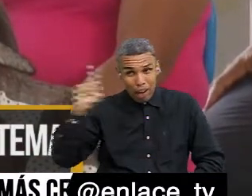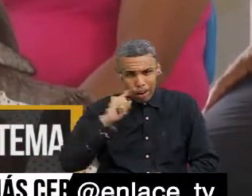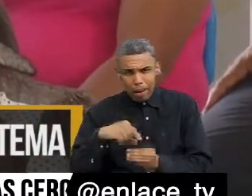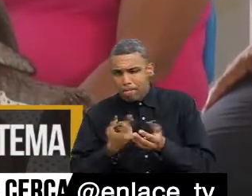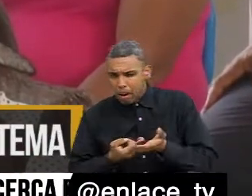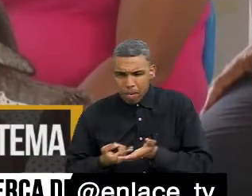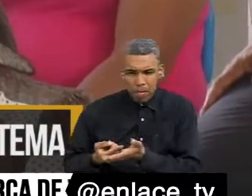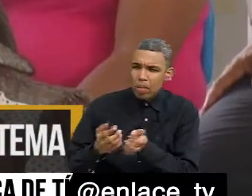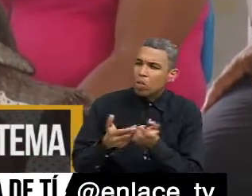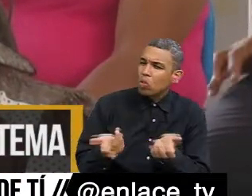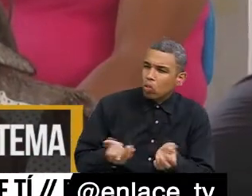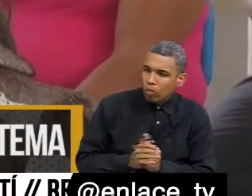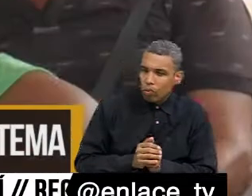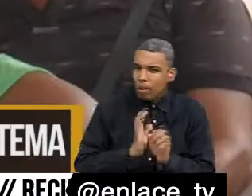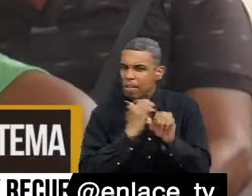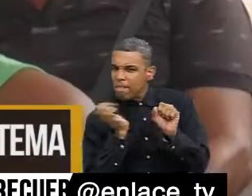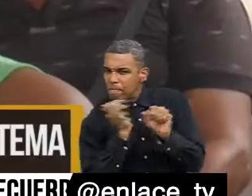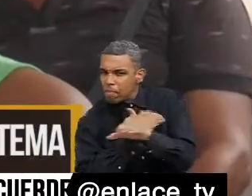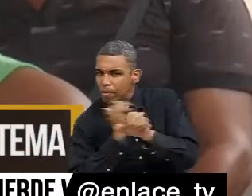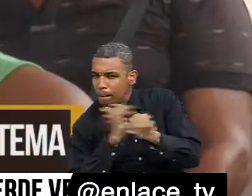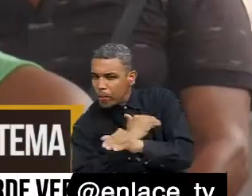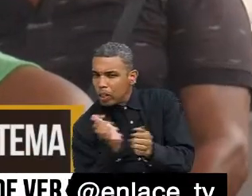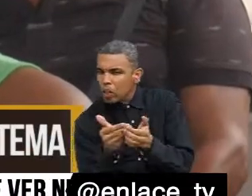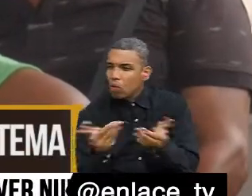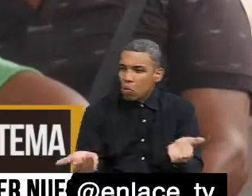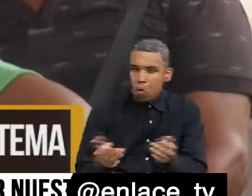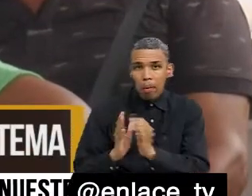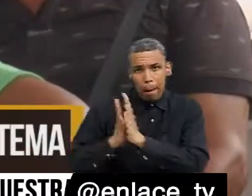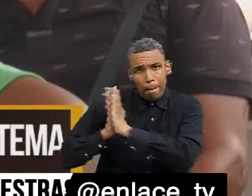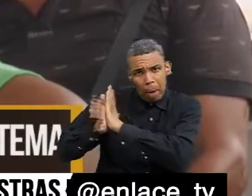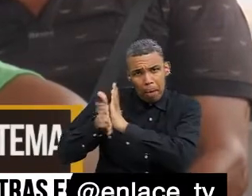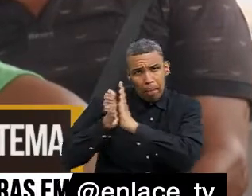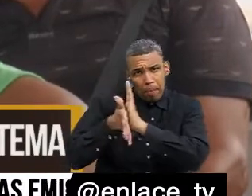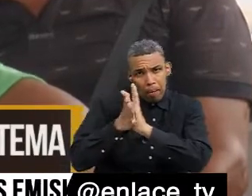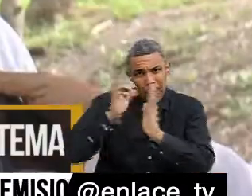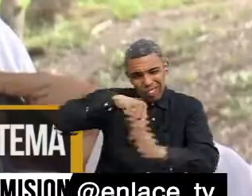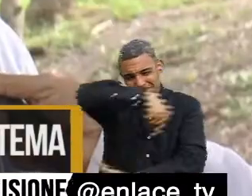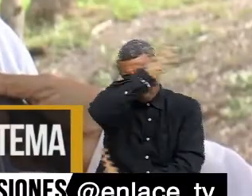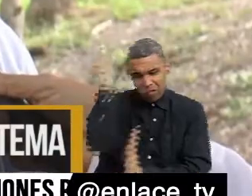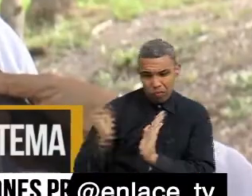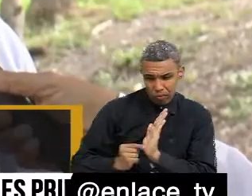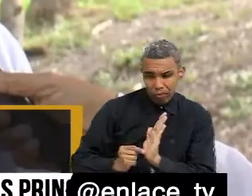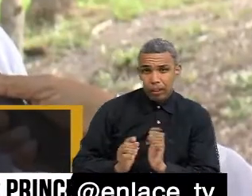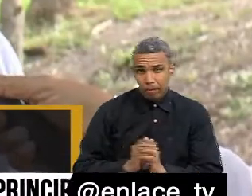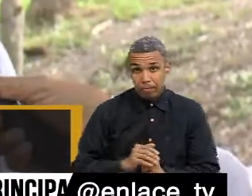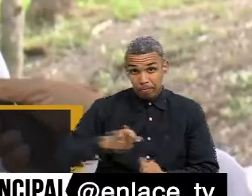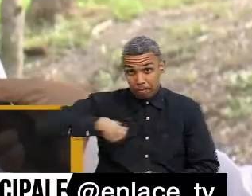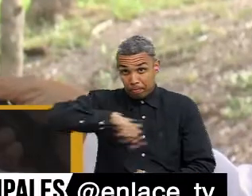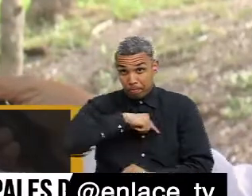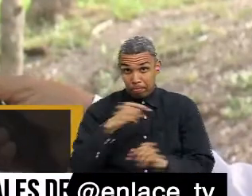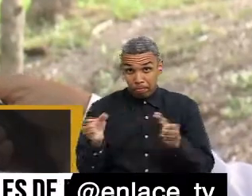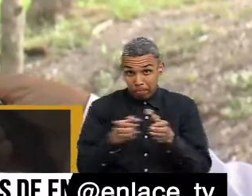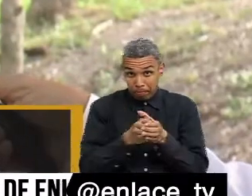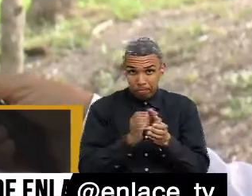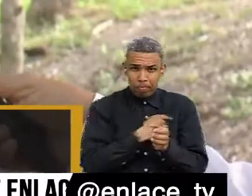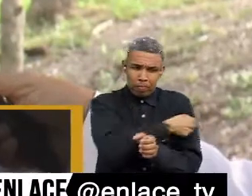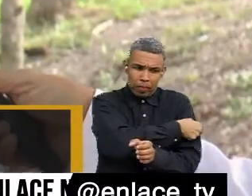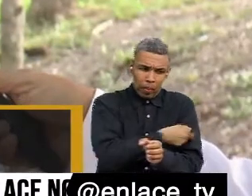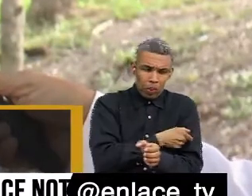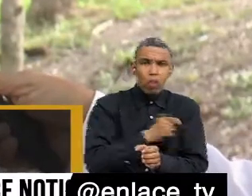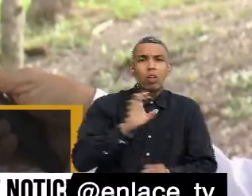nosotros como comité o como sí como comité por la defensa del territorio y el agua yariguíes corpo